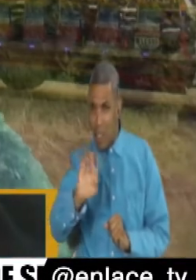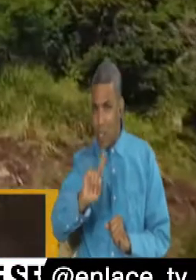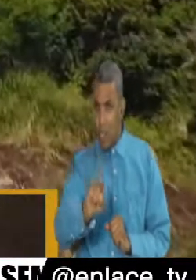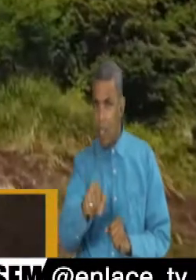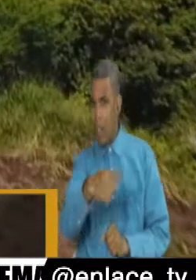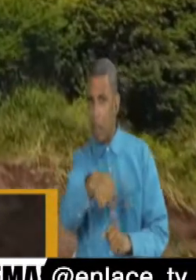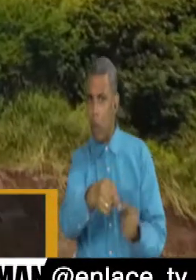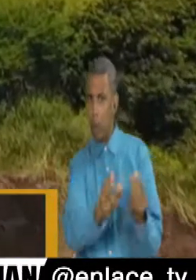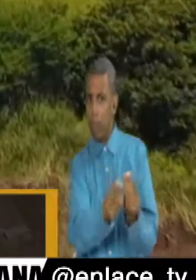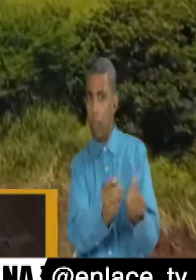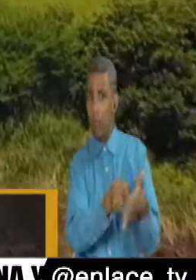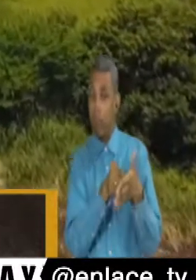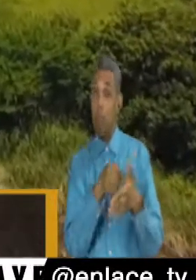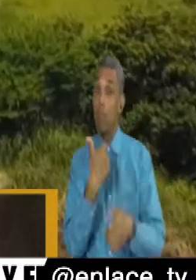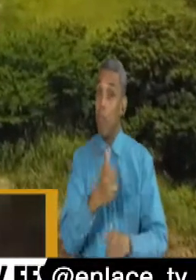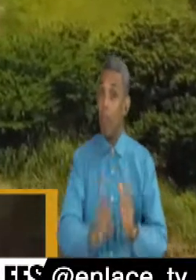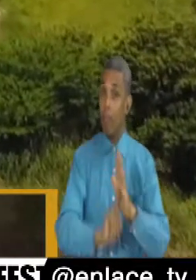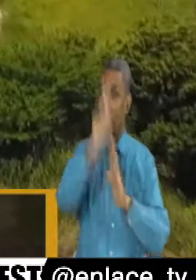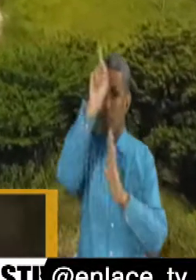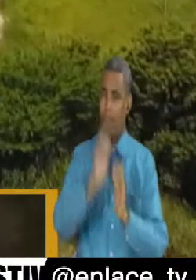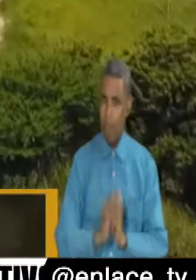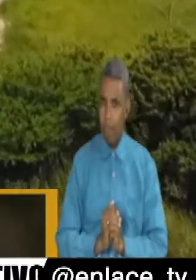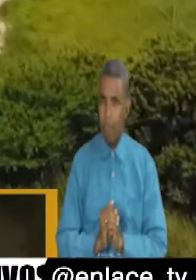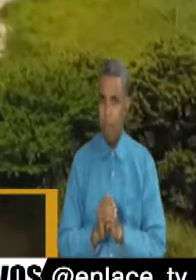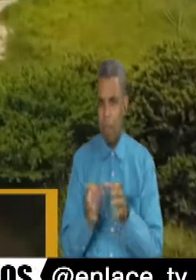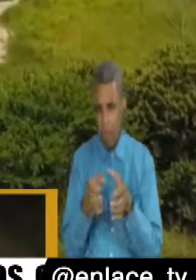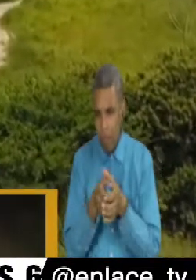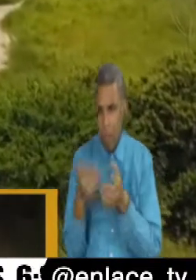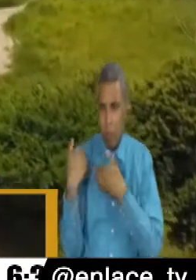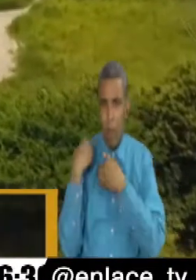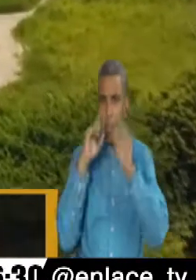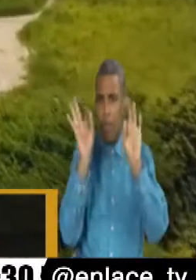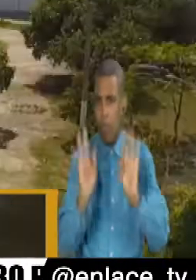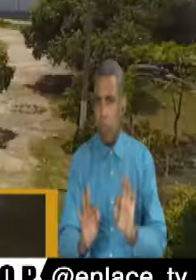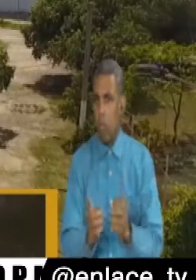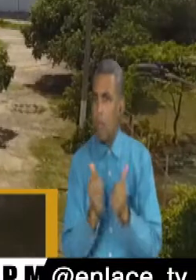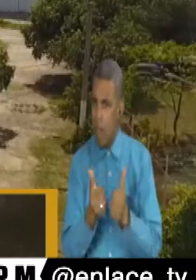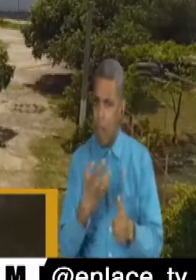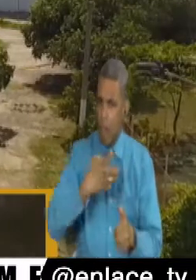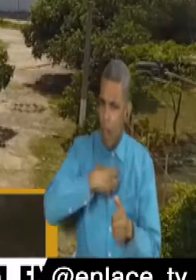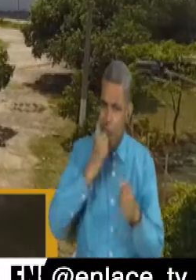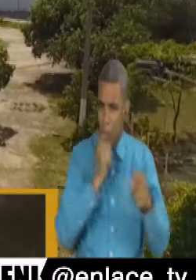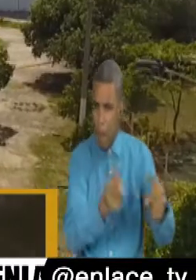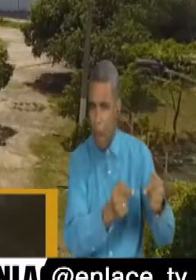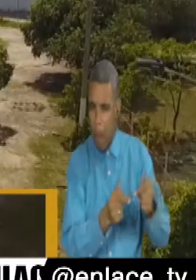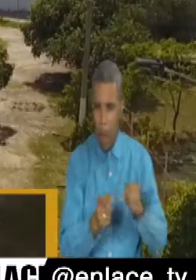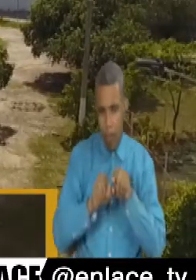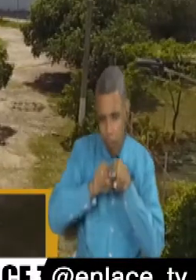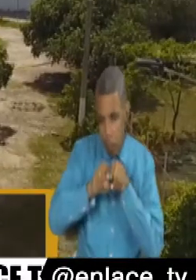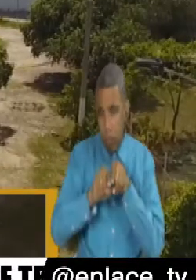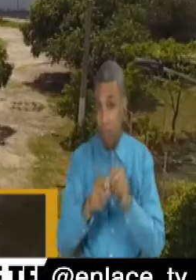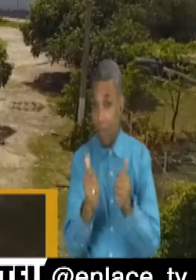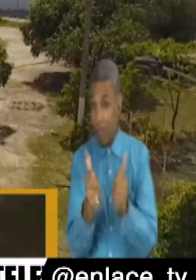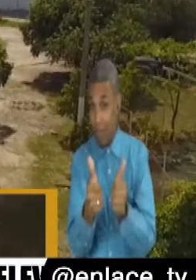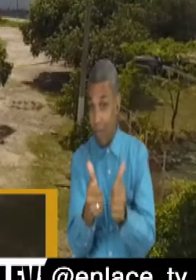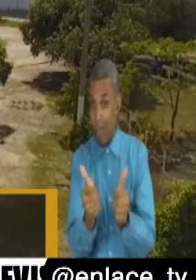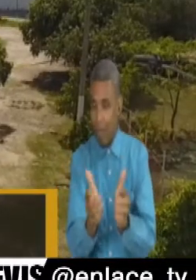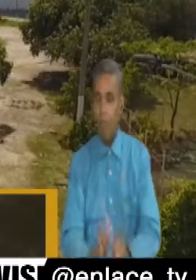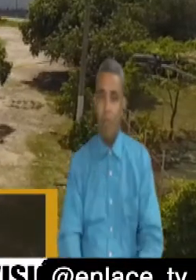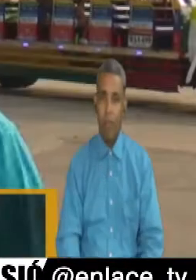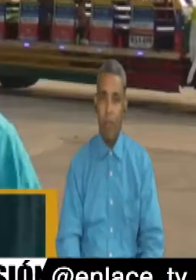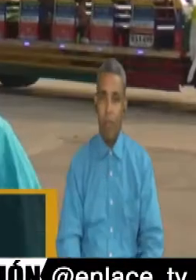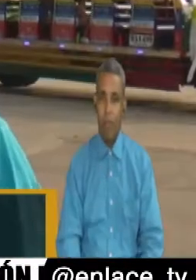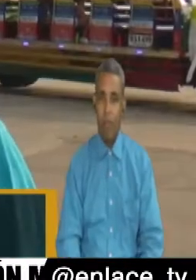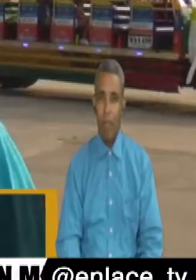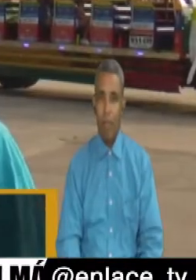rendimiento. El balance por parte de los organizadores de este certamen fue positivo por la gran acogida que tuvo esta competencia por parte de la comunidad.